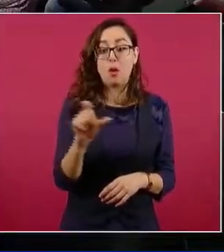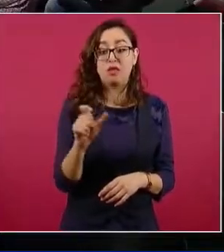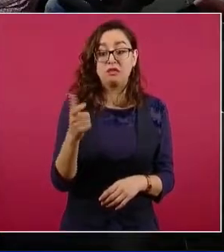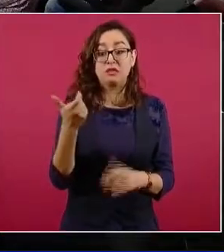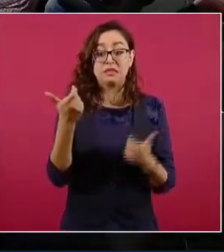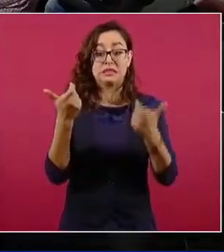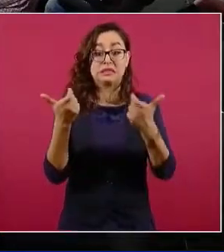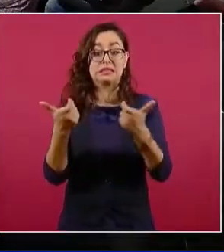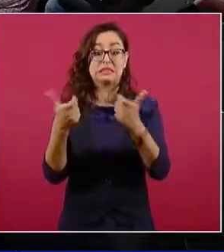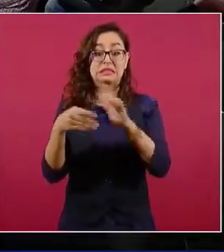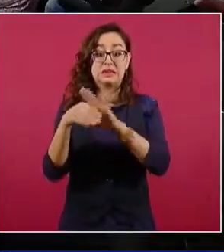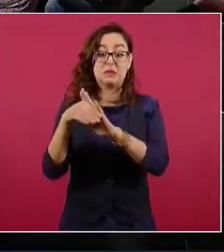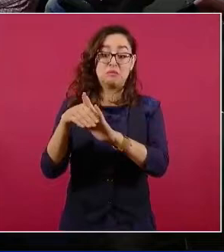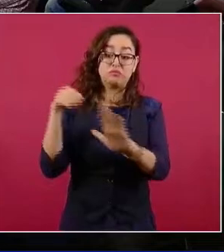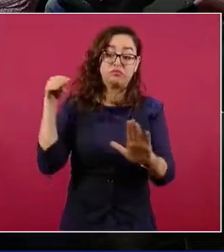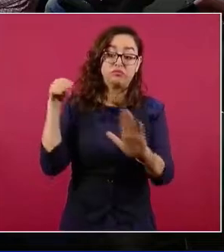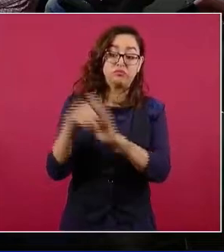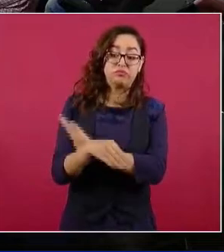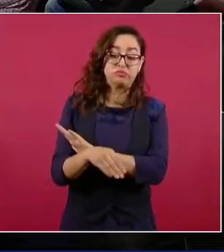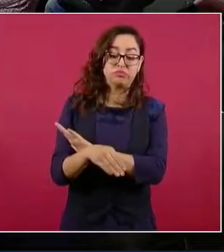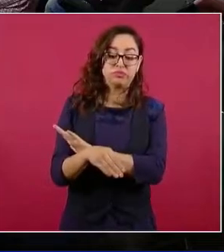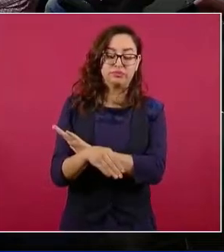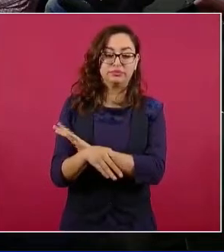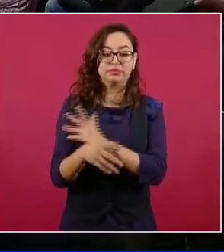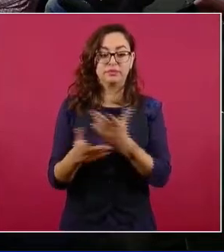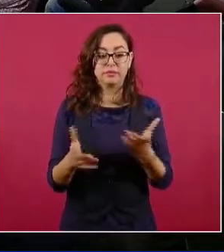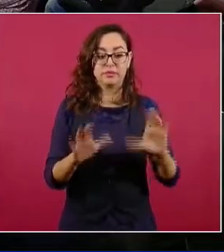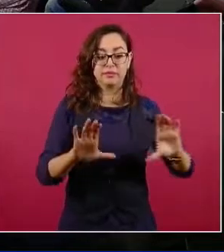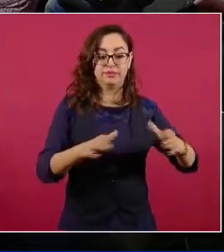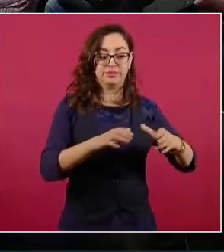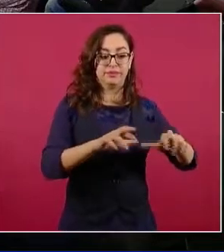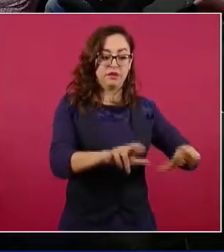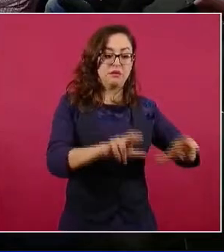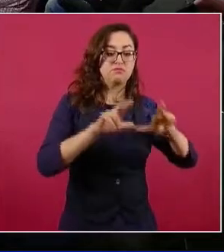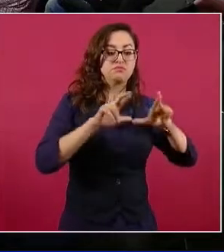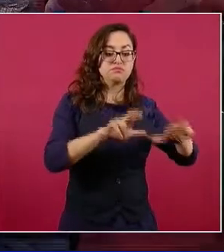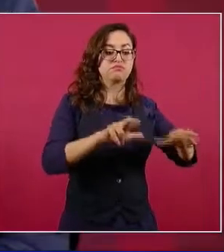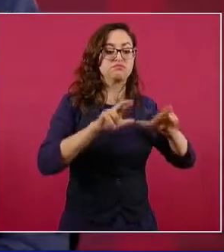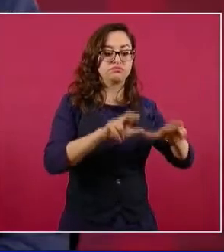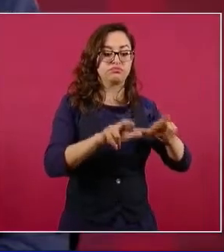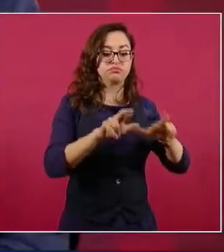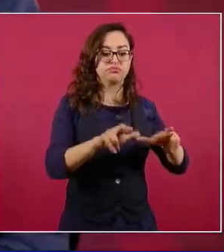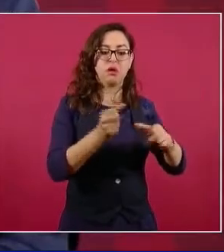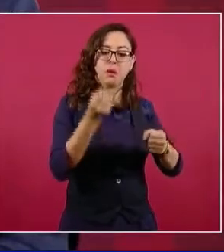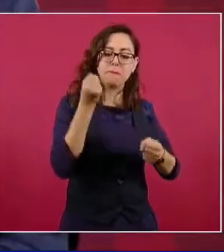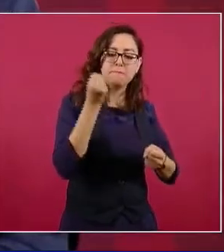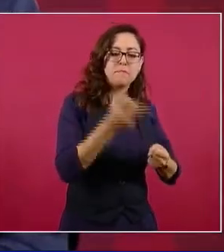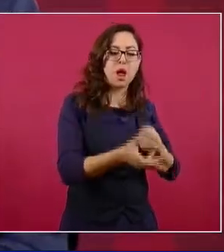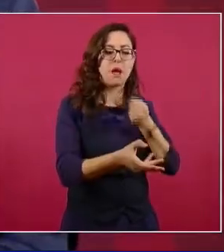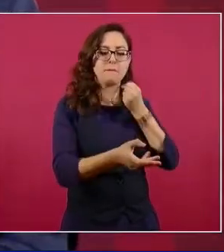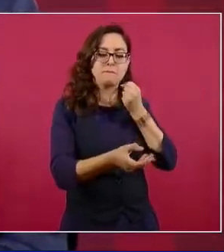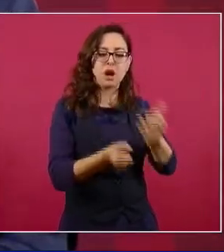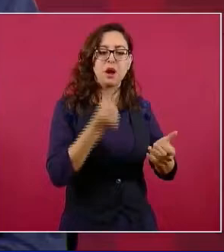si se le daba a los de arriba, se beneficiaban los de abajo.